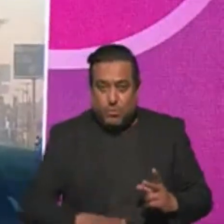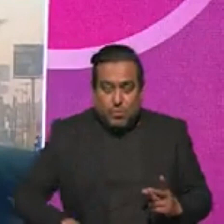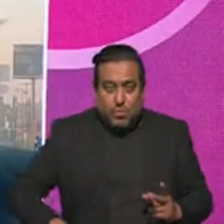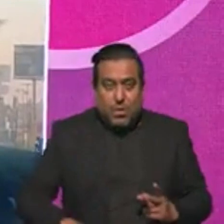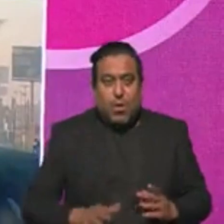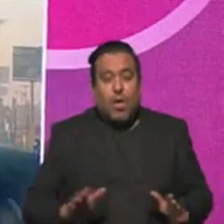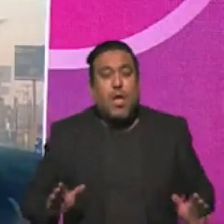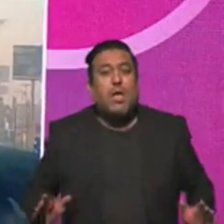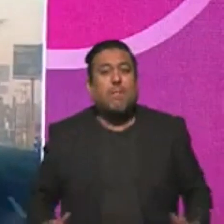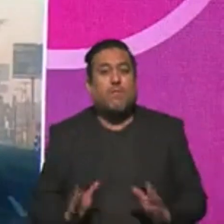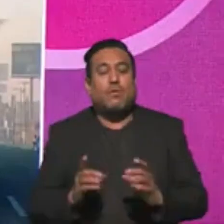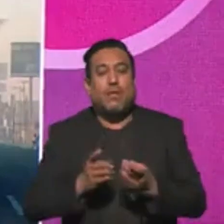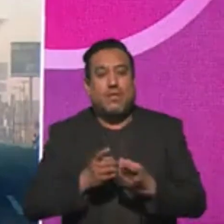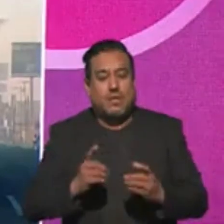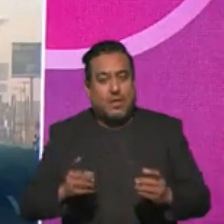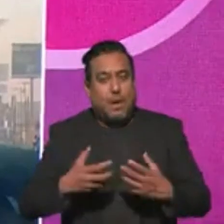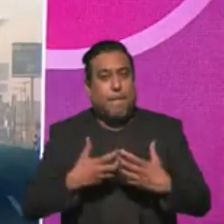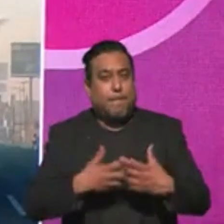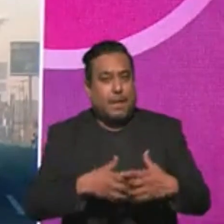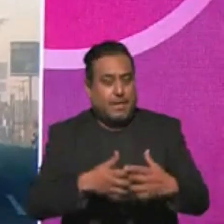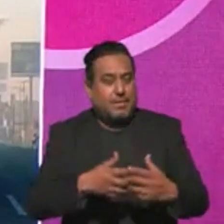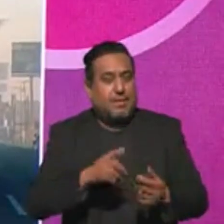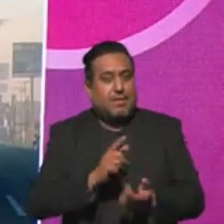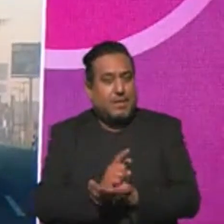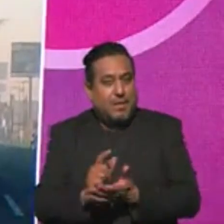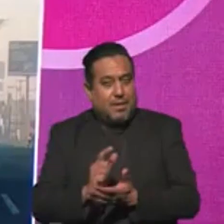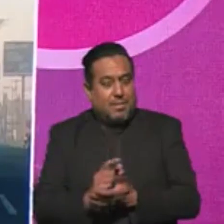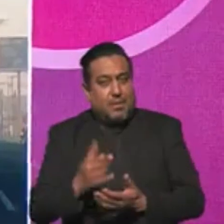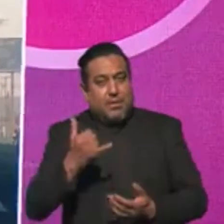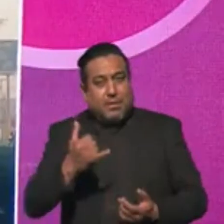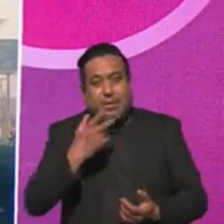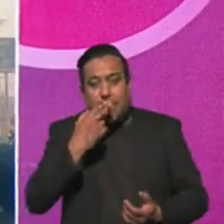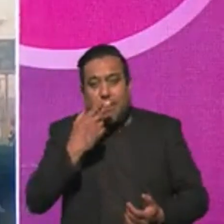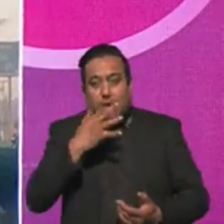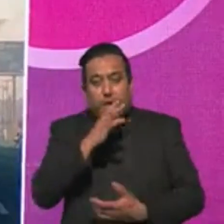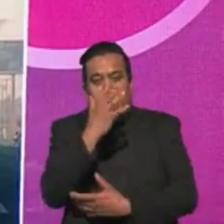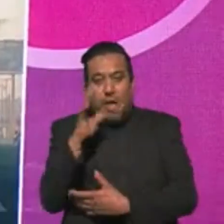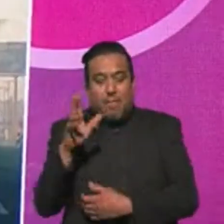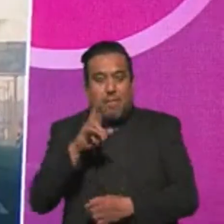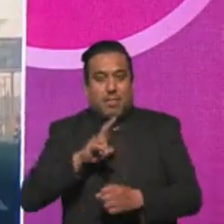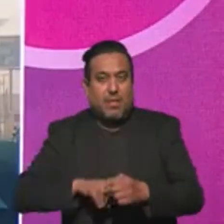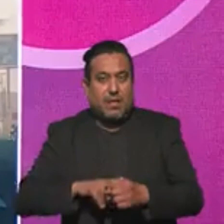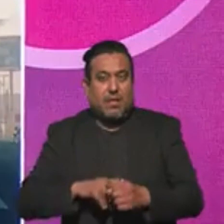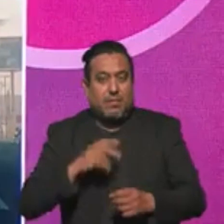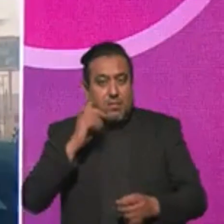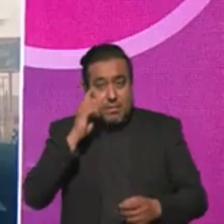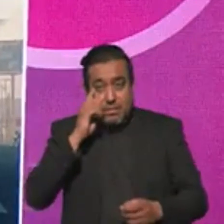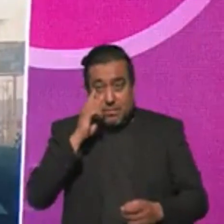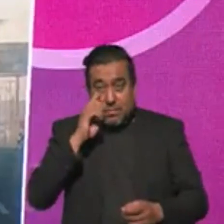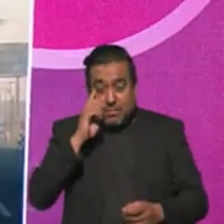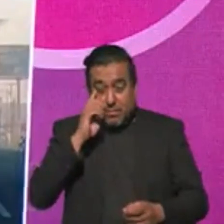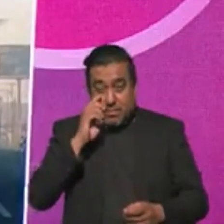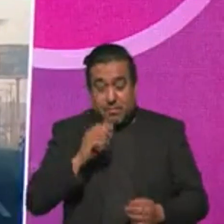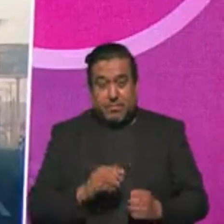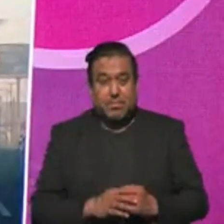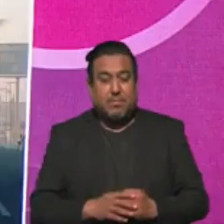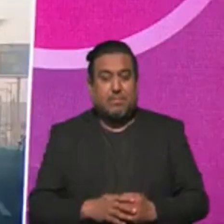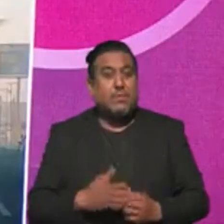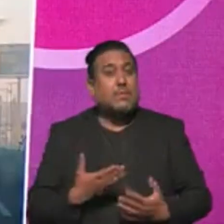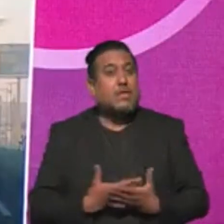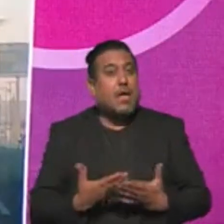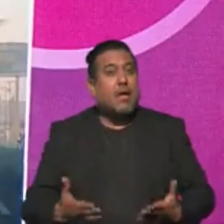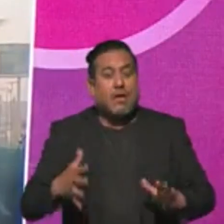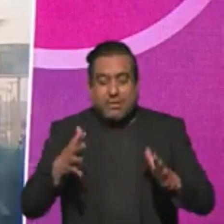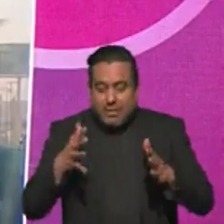impulsar el desarrollo de empresas limpias y ambientales soen sostenidas hoy es tiempo